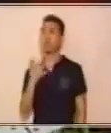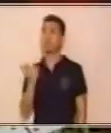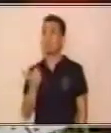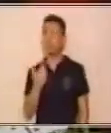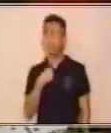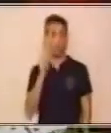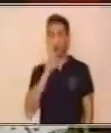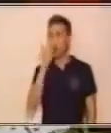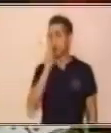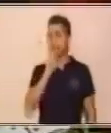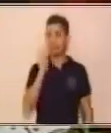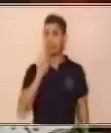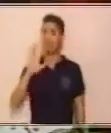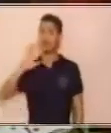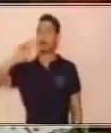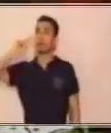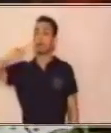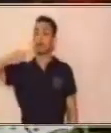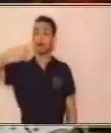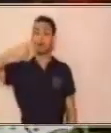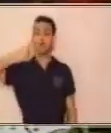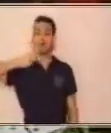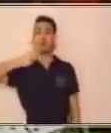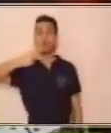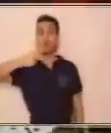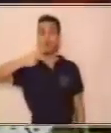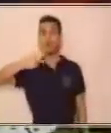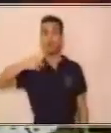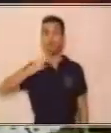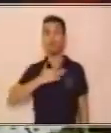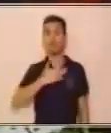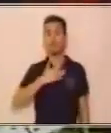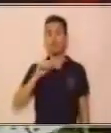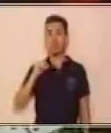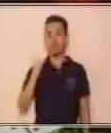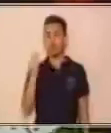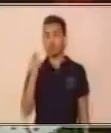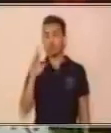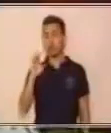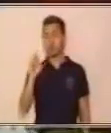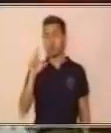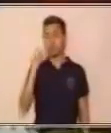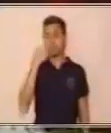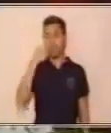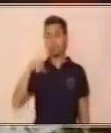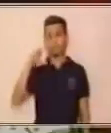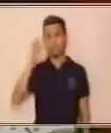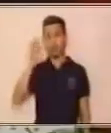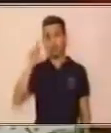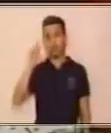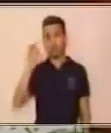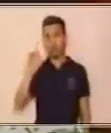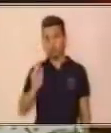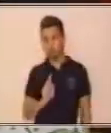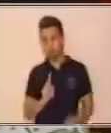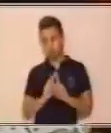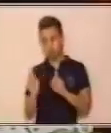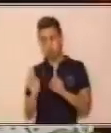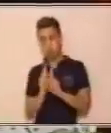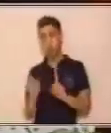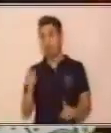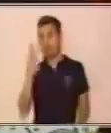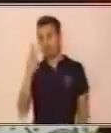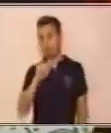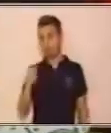voy a escribir, sino que voy a escribir a su recíproco. El recíproco de 1/4 es 4 sobre